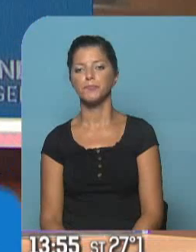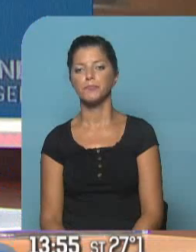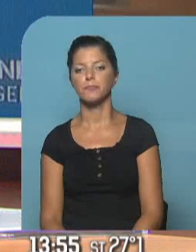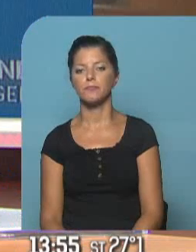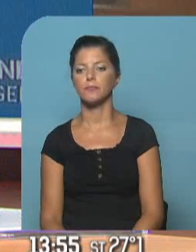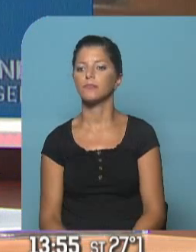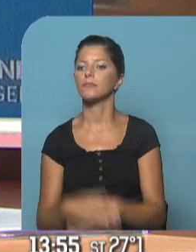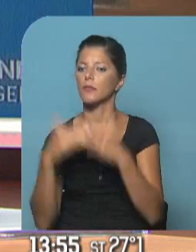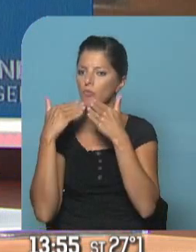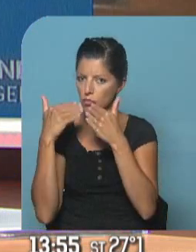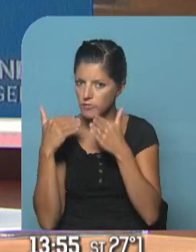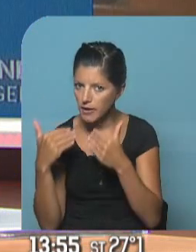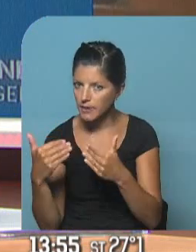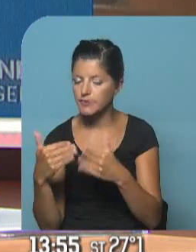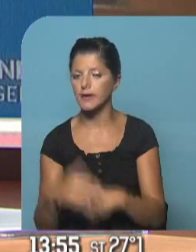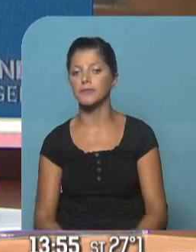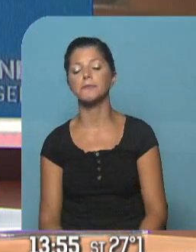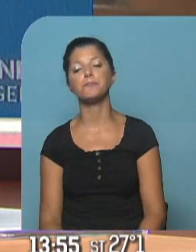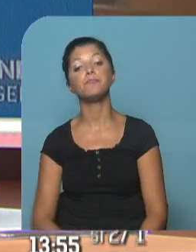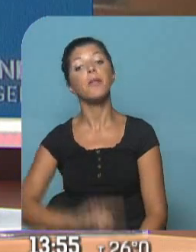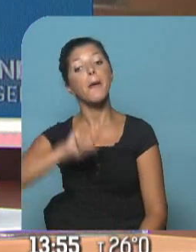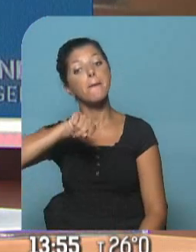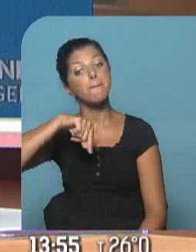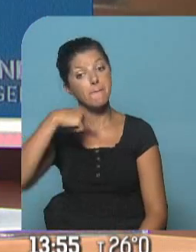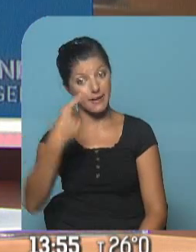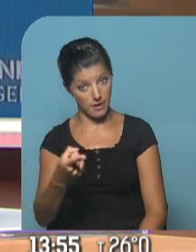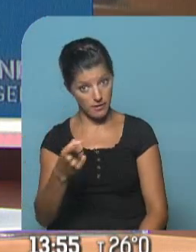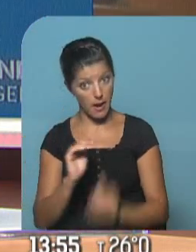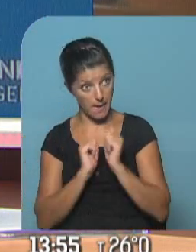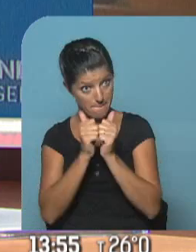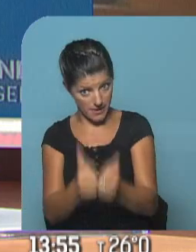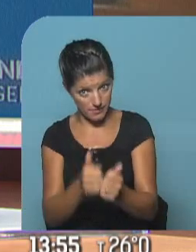Bien, muchísimas gracias, Juan Carlos. Bueno, mañana empieza las